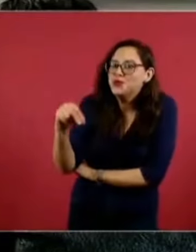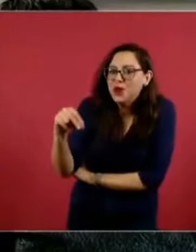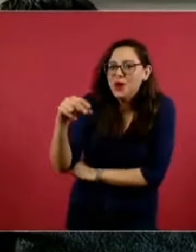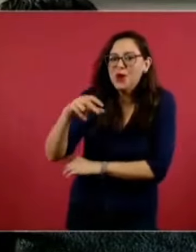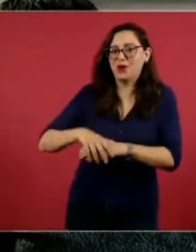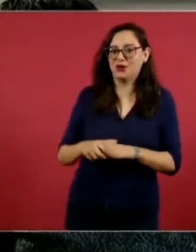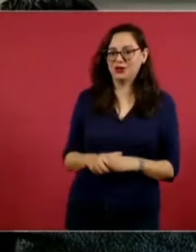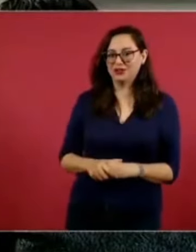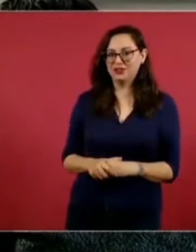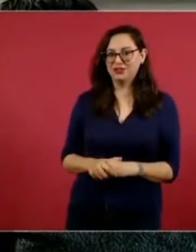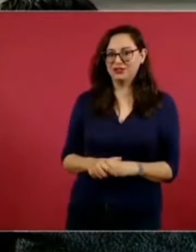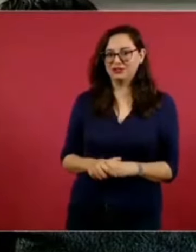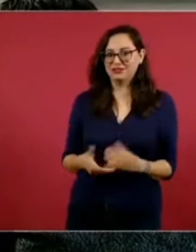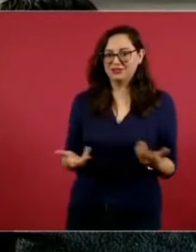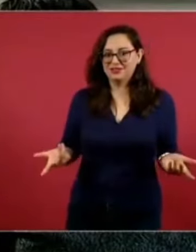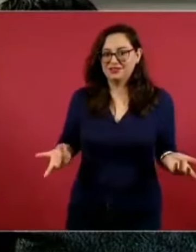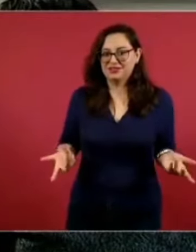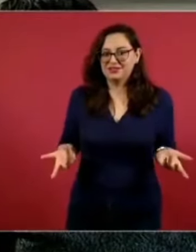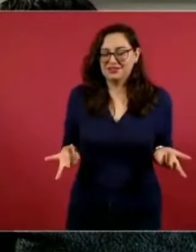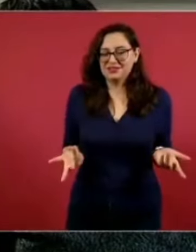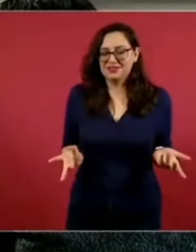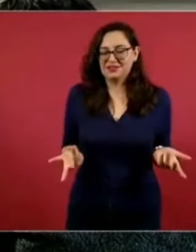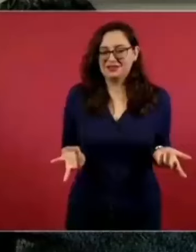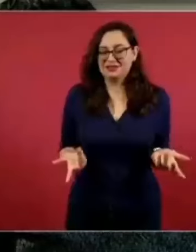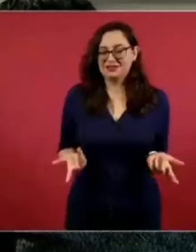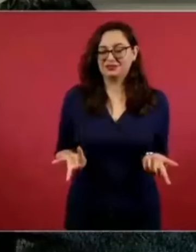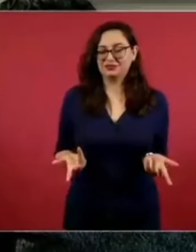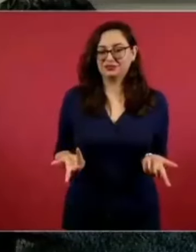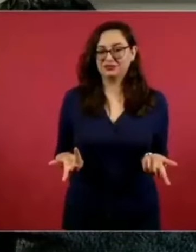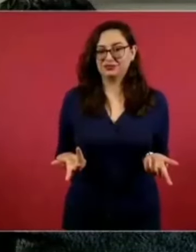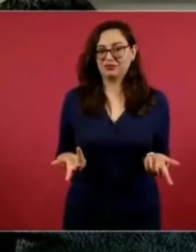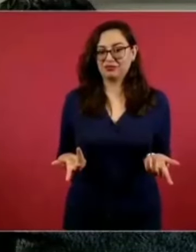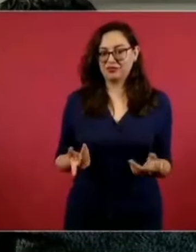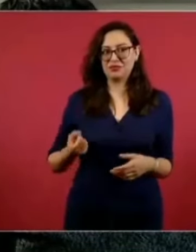dando Pues un no